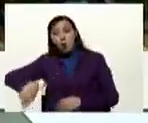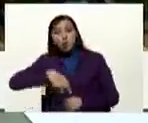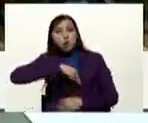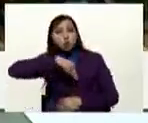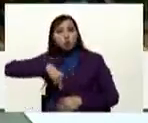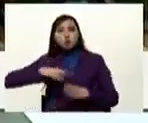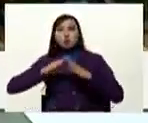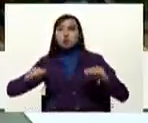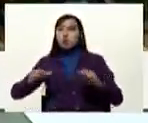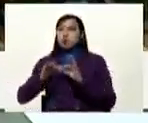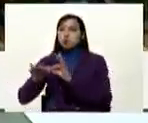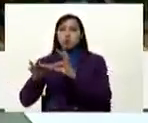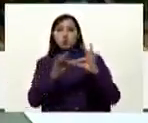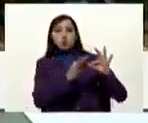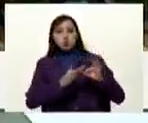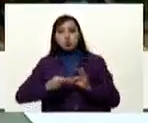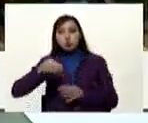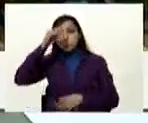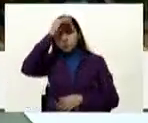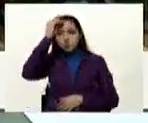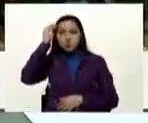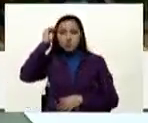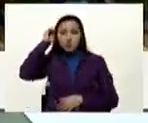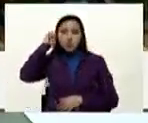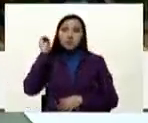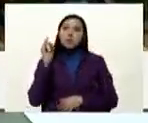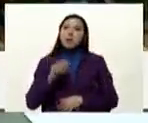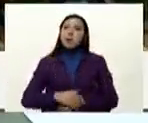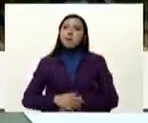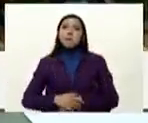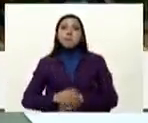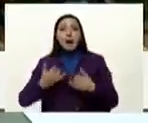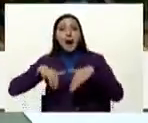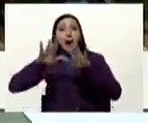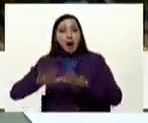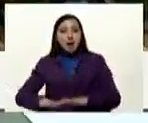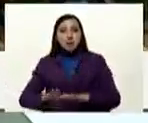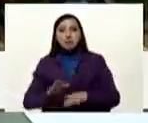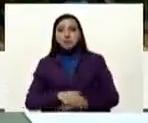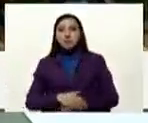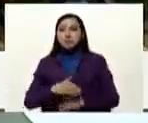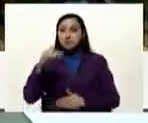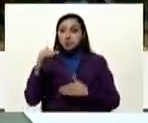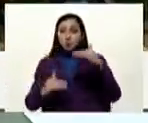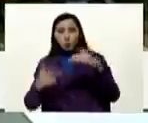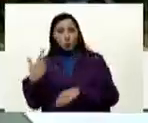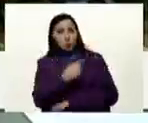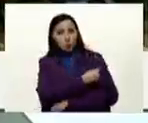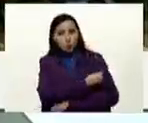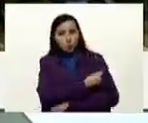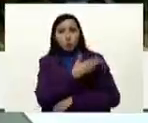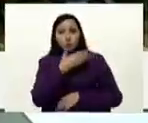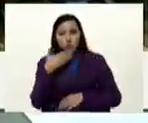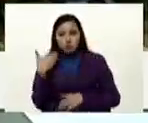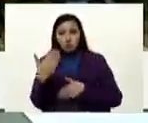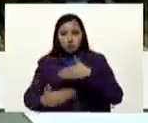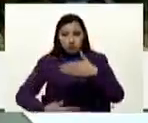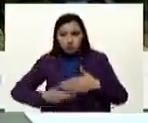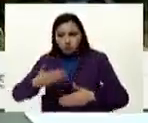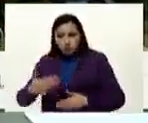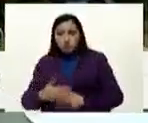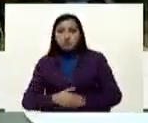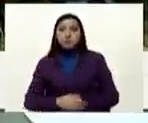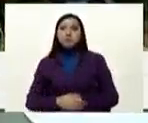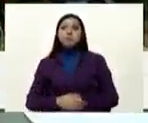todos unidos, pararla, para ir paralelo con la vacunación y poder llegar, miren,